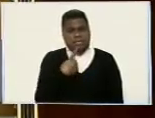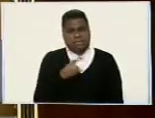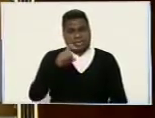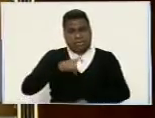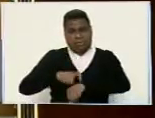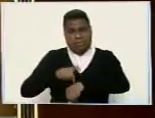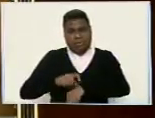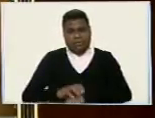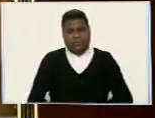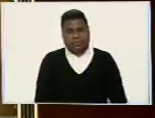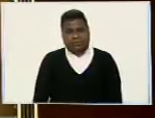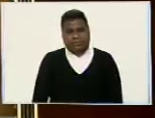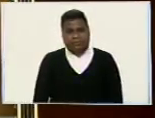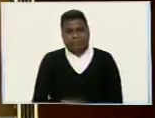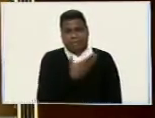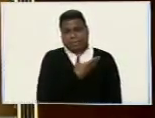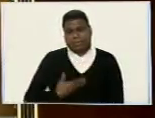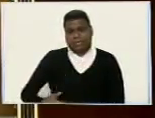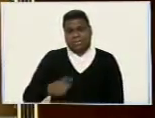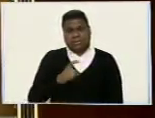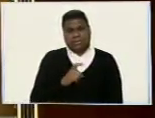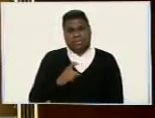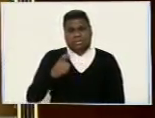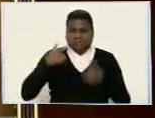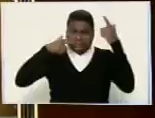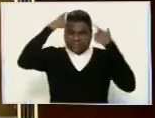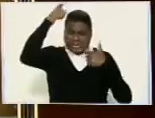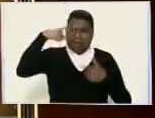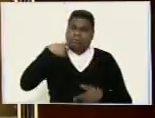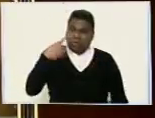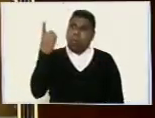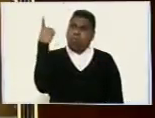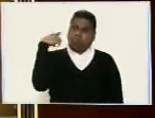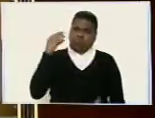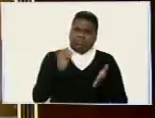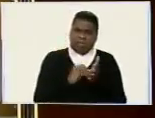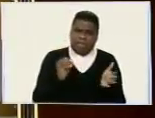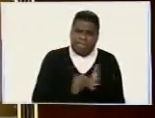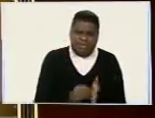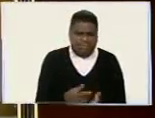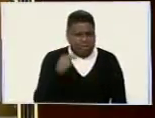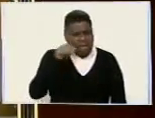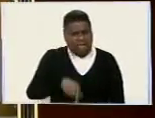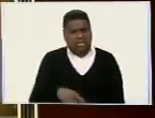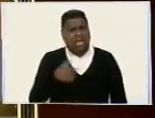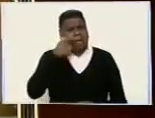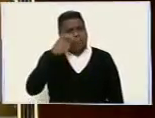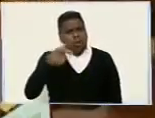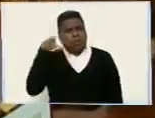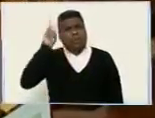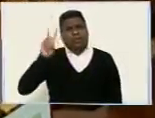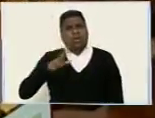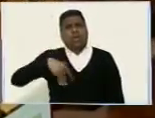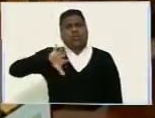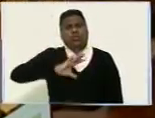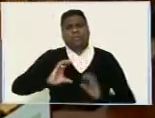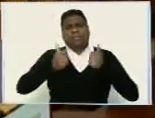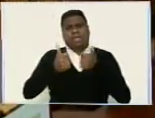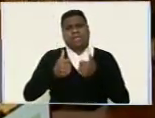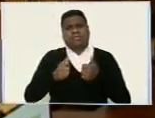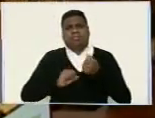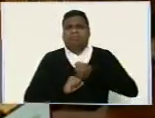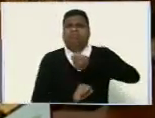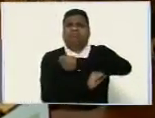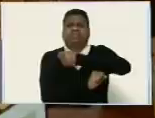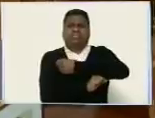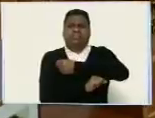momento. El presidente Chávez lo dijo muchas veces aquí: es el pueblo venezolano, donde radica la soberanía popular, el que va